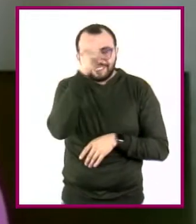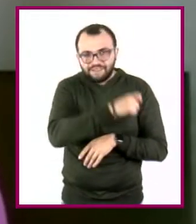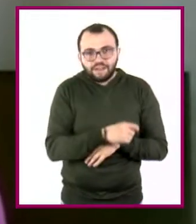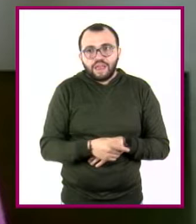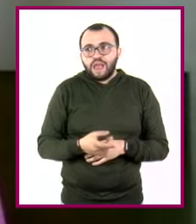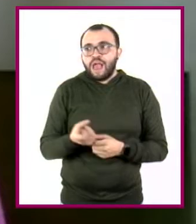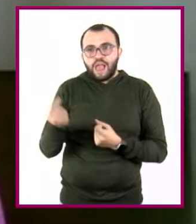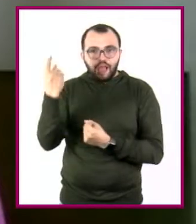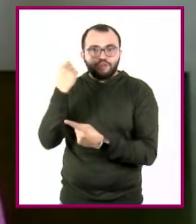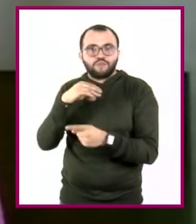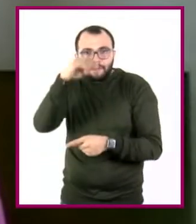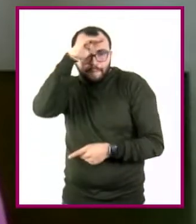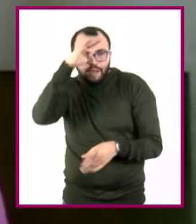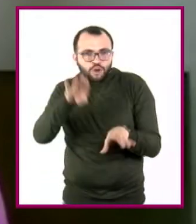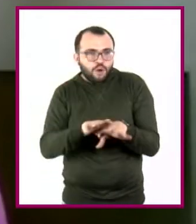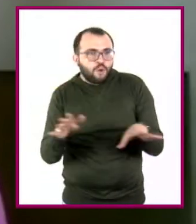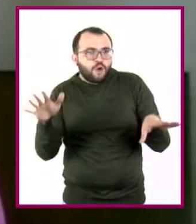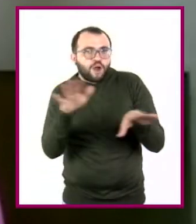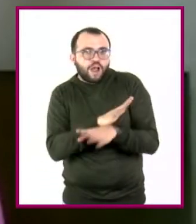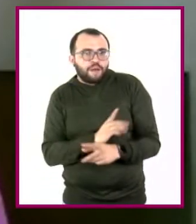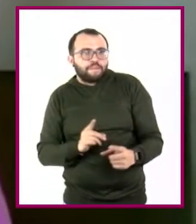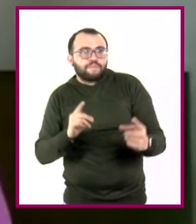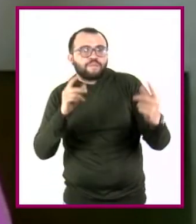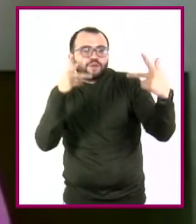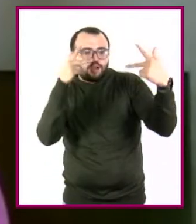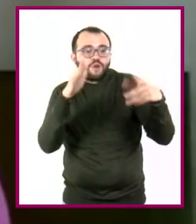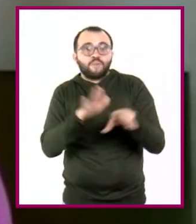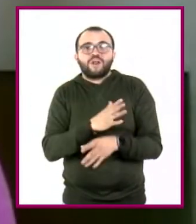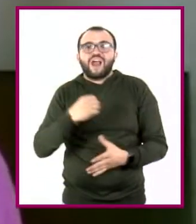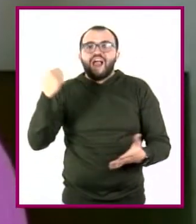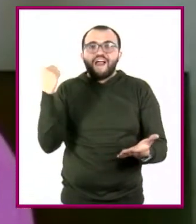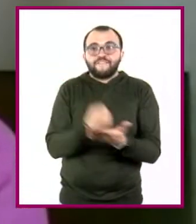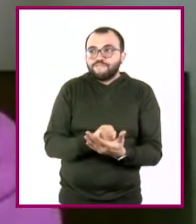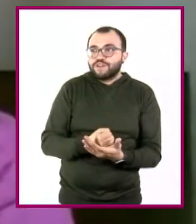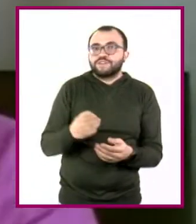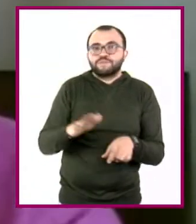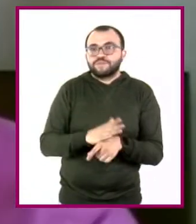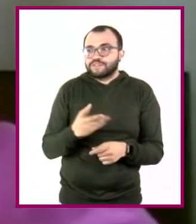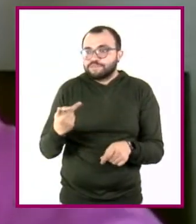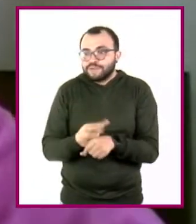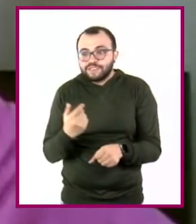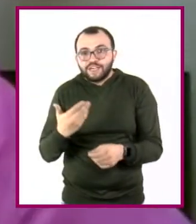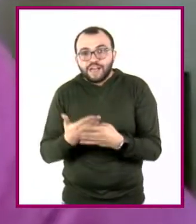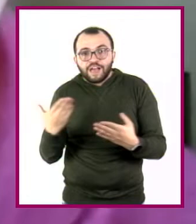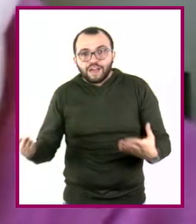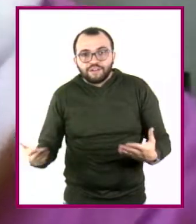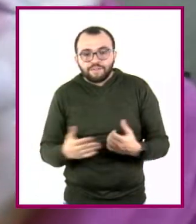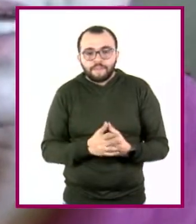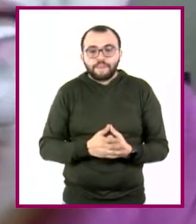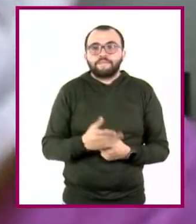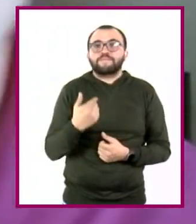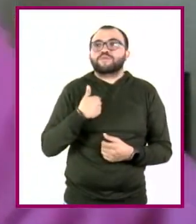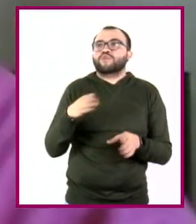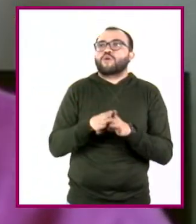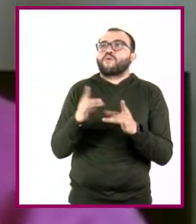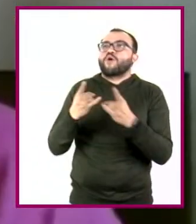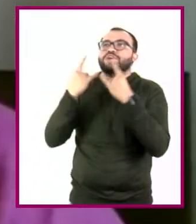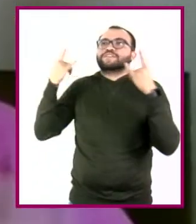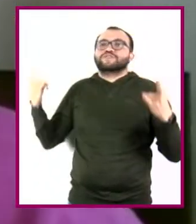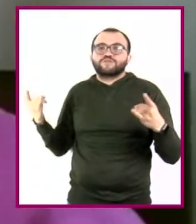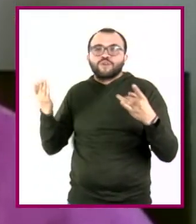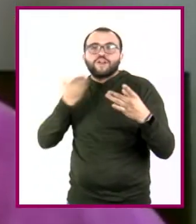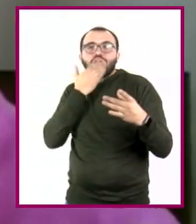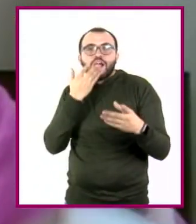reemplazo, tal vez no el más idóneo, porque además fue forzado por las circunstancias, o sea, no fue algo que hubiéramos llevado históricamente